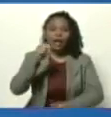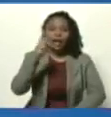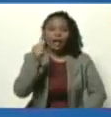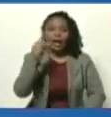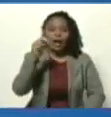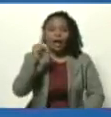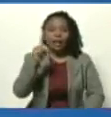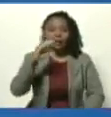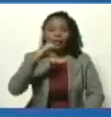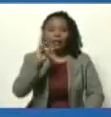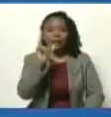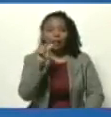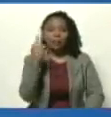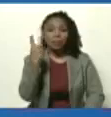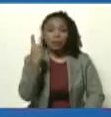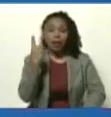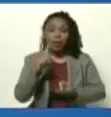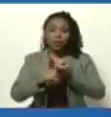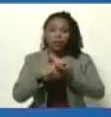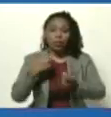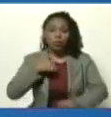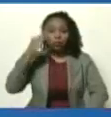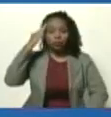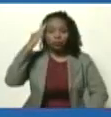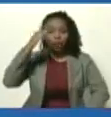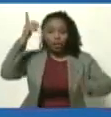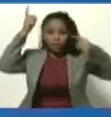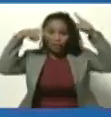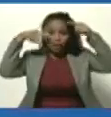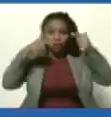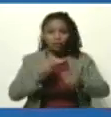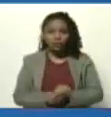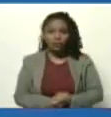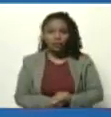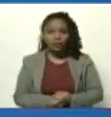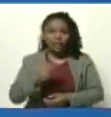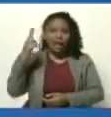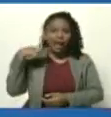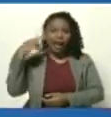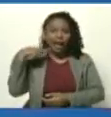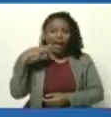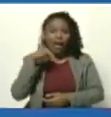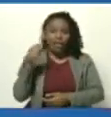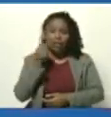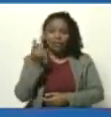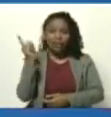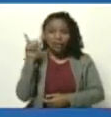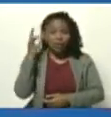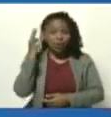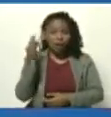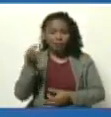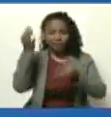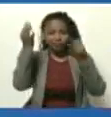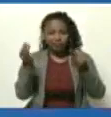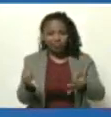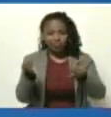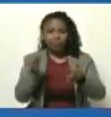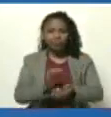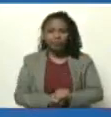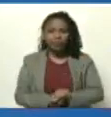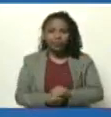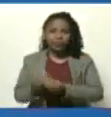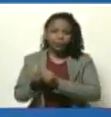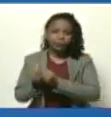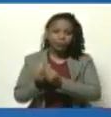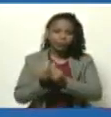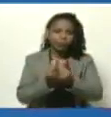Colmenares, esposa, primera esposa de nuestro comandante Hugo Chávez. La negra Nancy, como él le decía, pues una mujer extraordinaria que lo acompañó